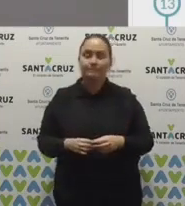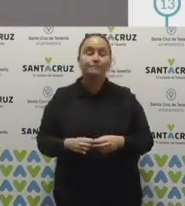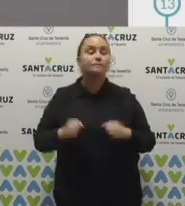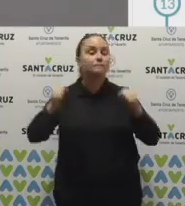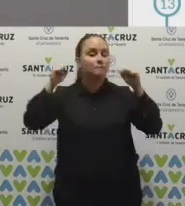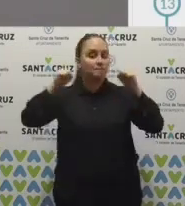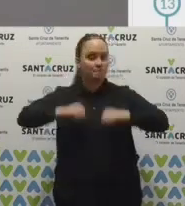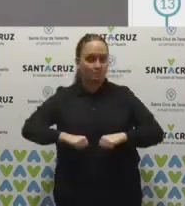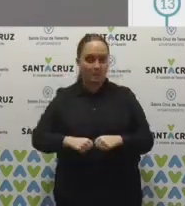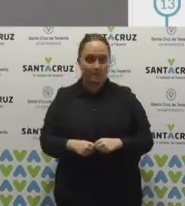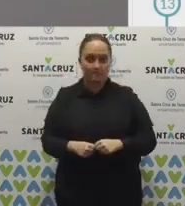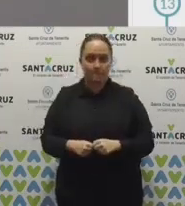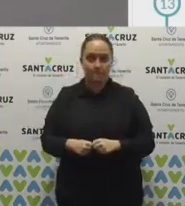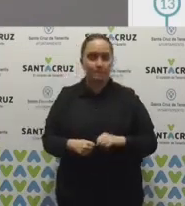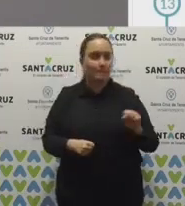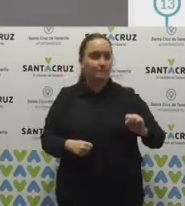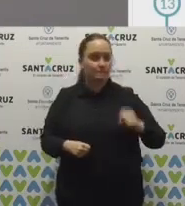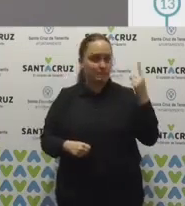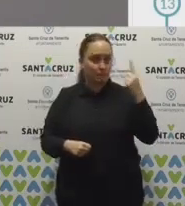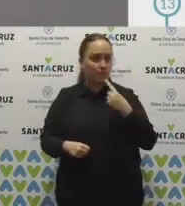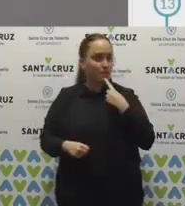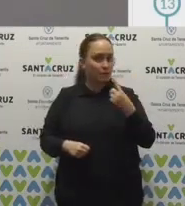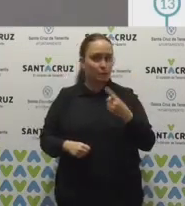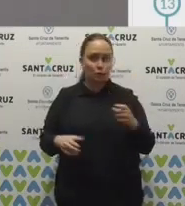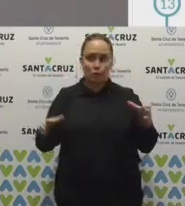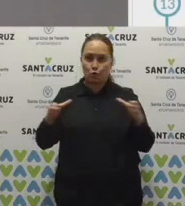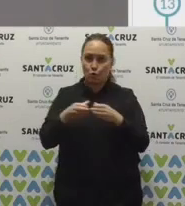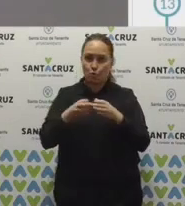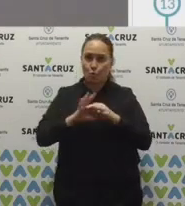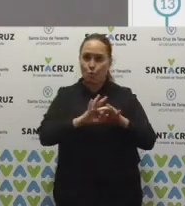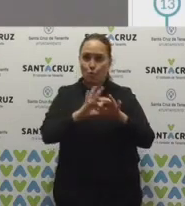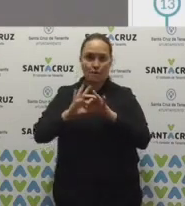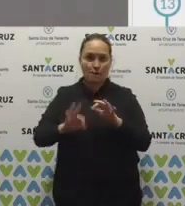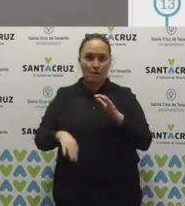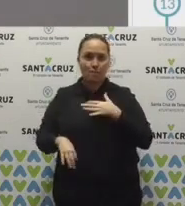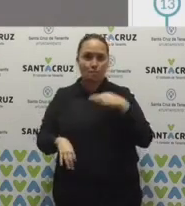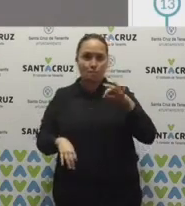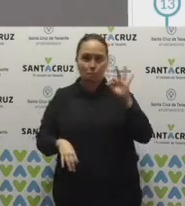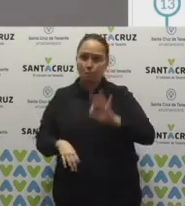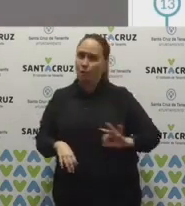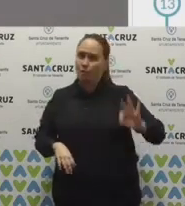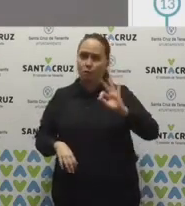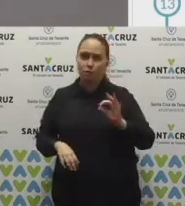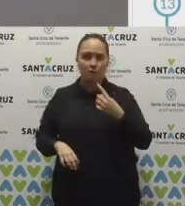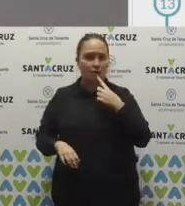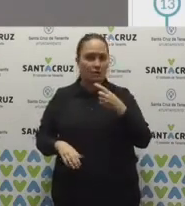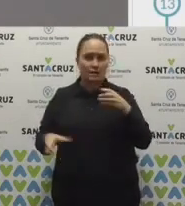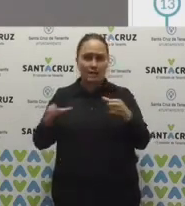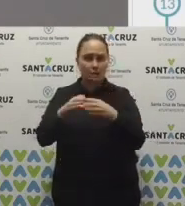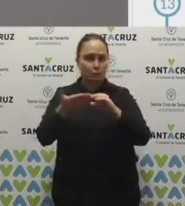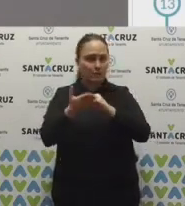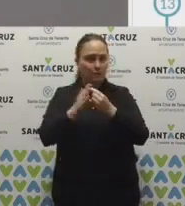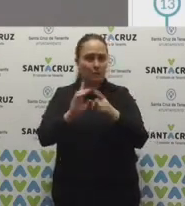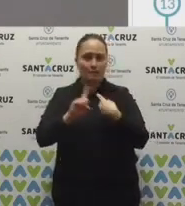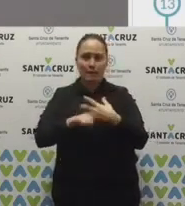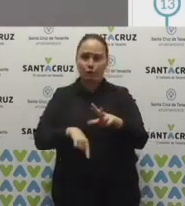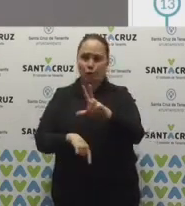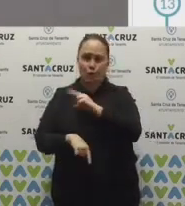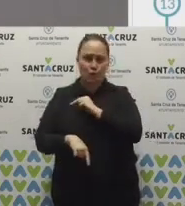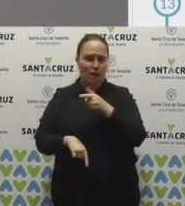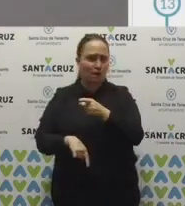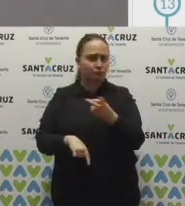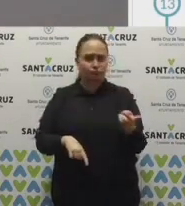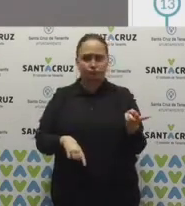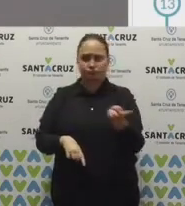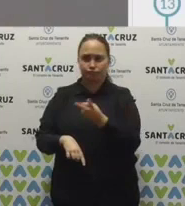primero decir que desde unidas podemos les queremos agradecer al equipo técnico y al aconseja la libertad por todas las horas que han